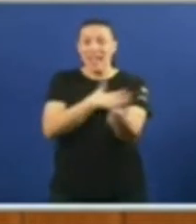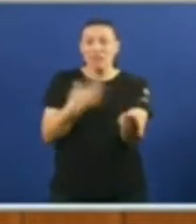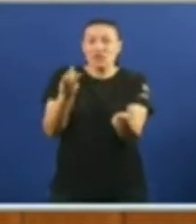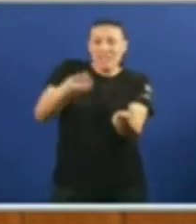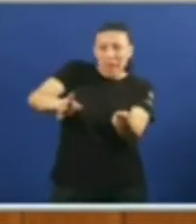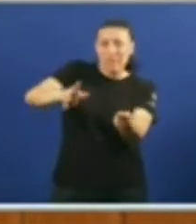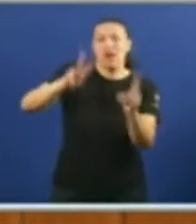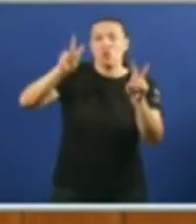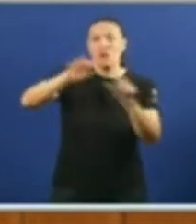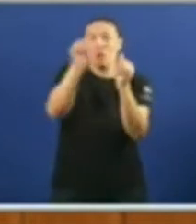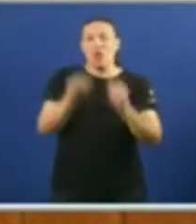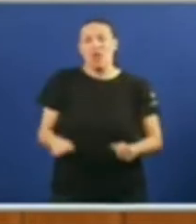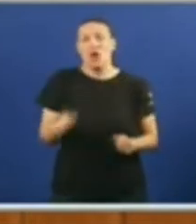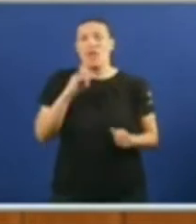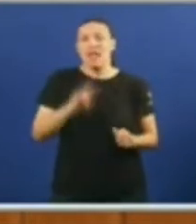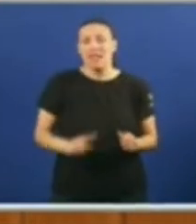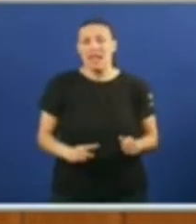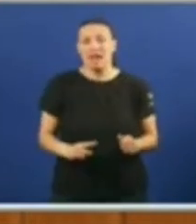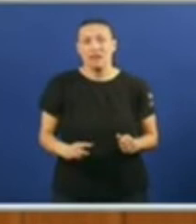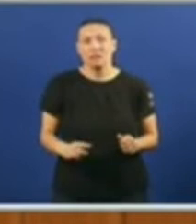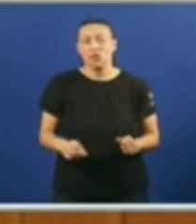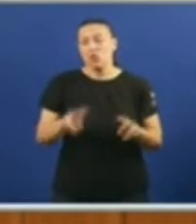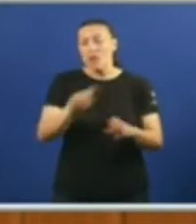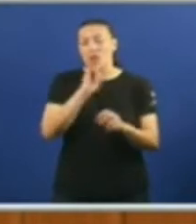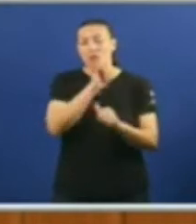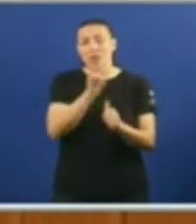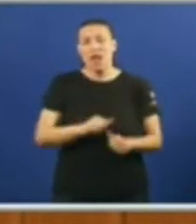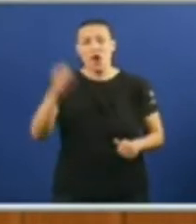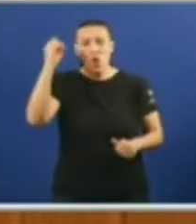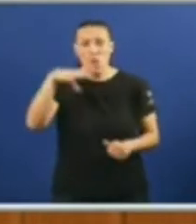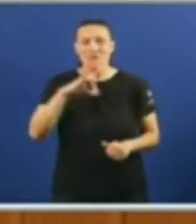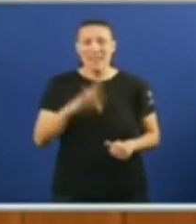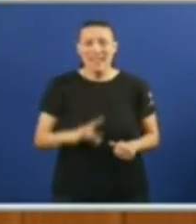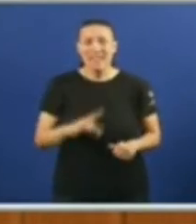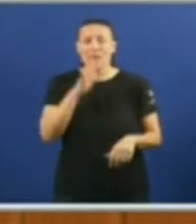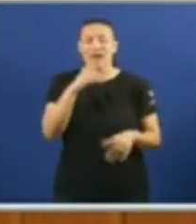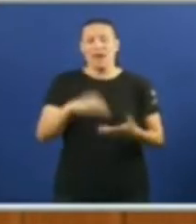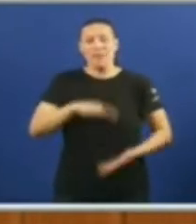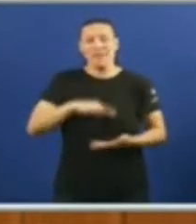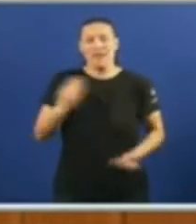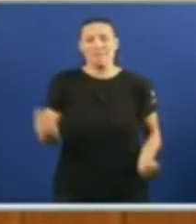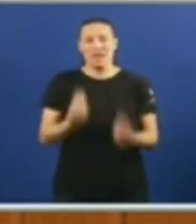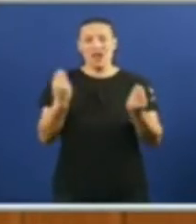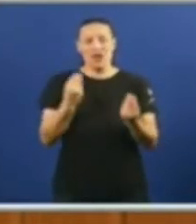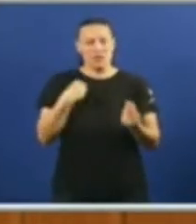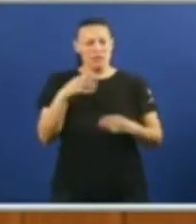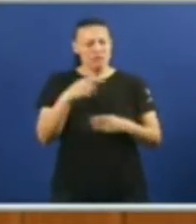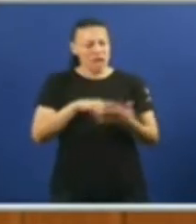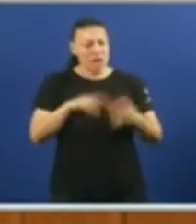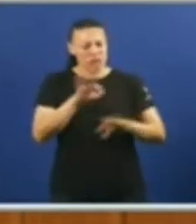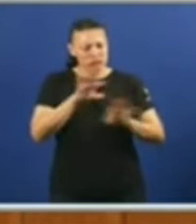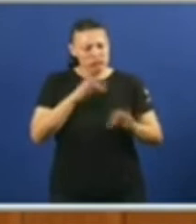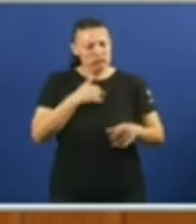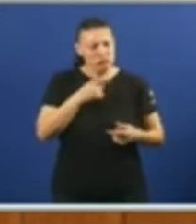un novo modelo enerxético. Un novo modelo enerxético que incremente a capacidade de decidir de Galiza